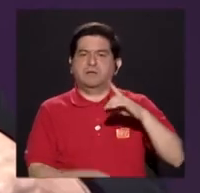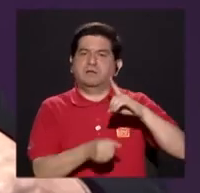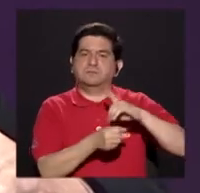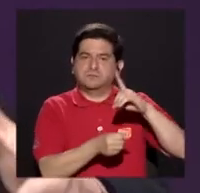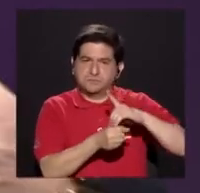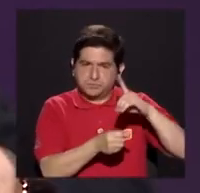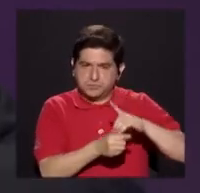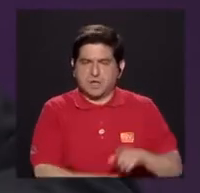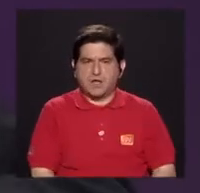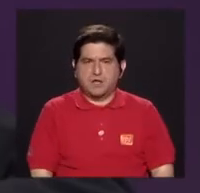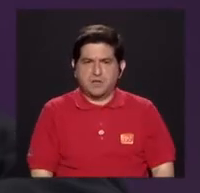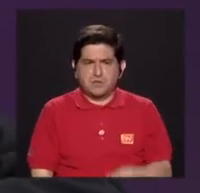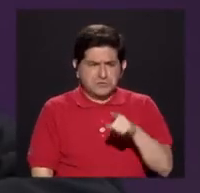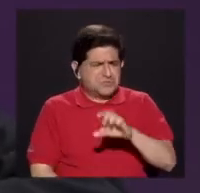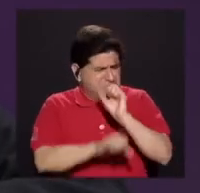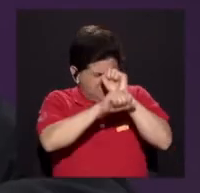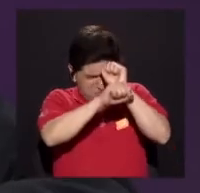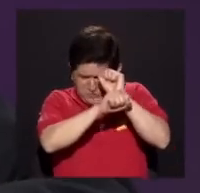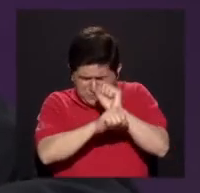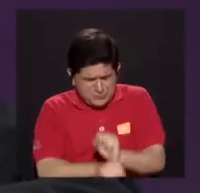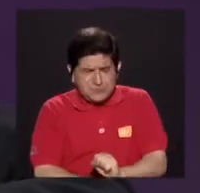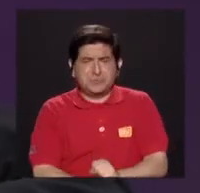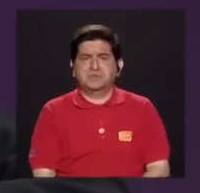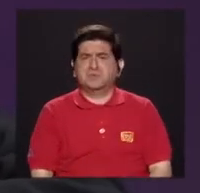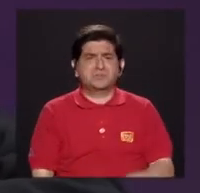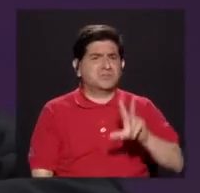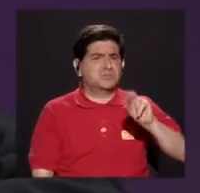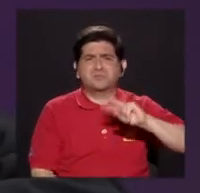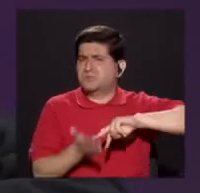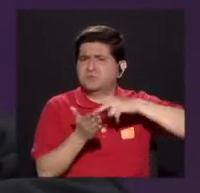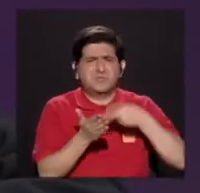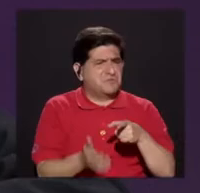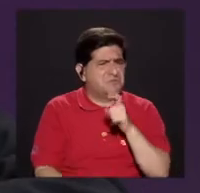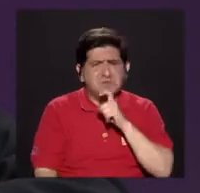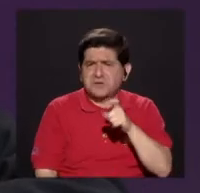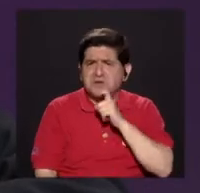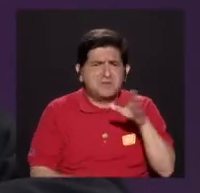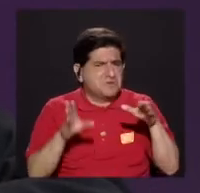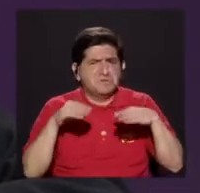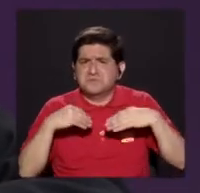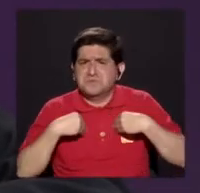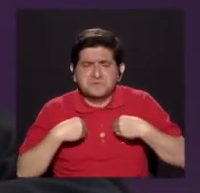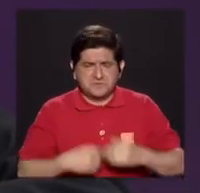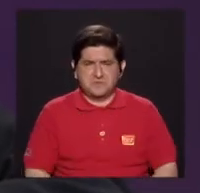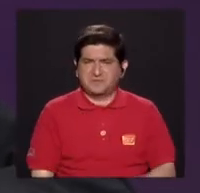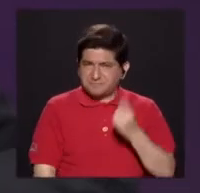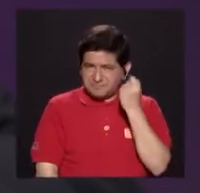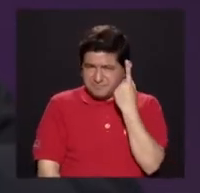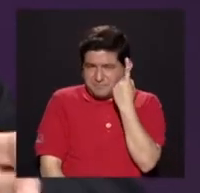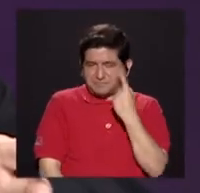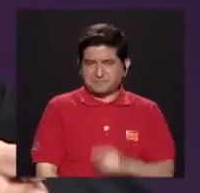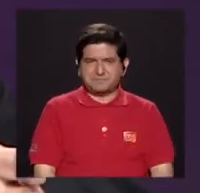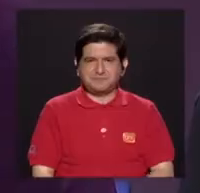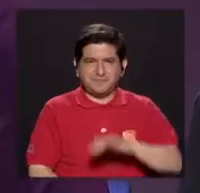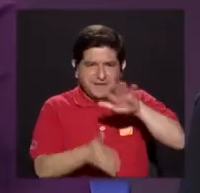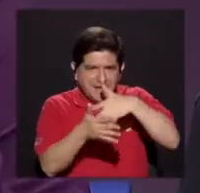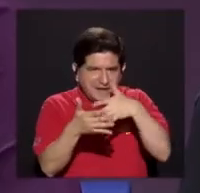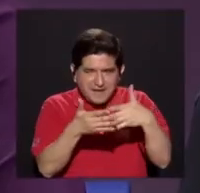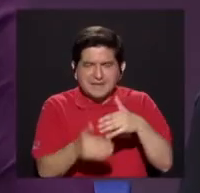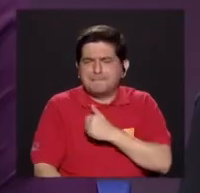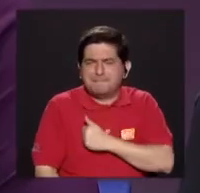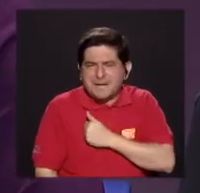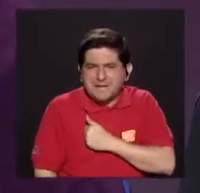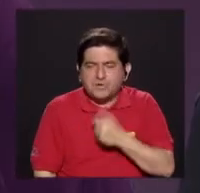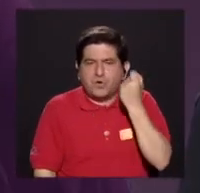diputados que son así de conservadores, entonces tampoco es que les cuesta mucho, ¿verdad? O sea, entendamos que solo la agenda... Una pausa. Sí.